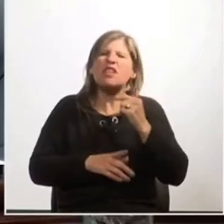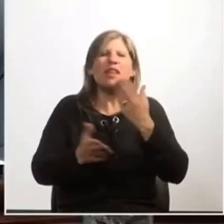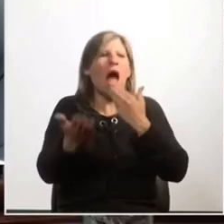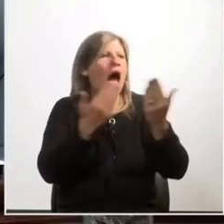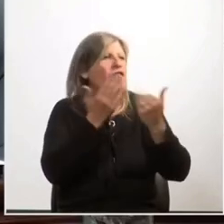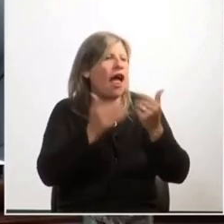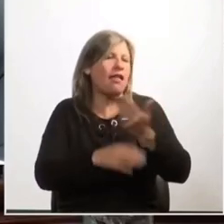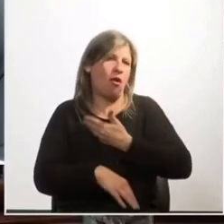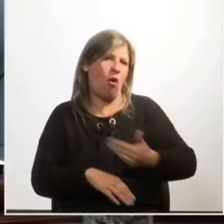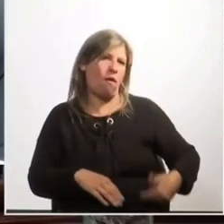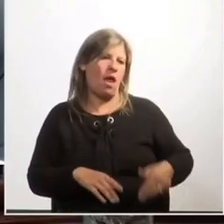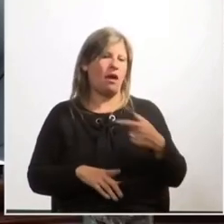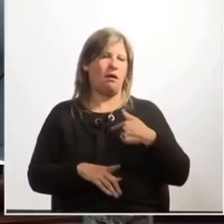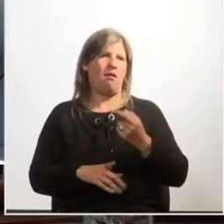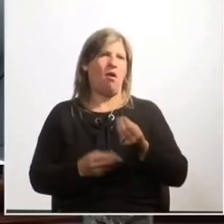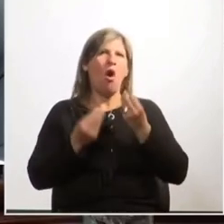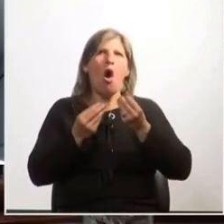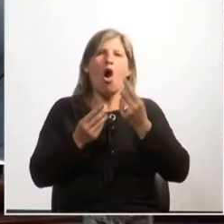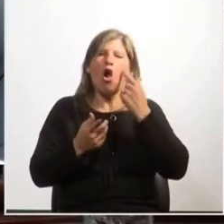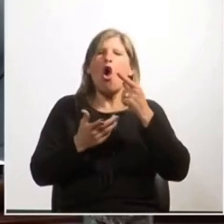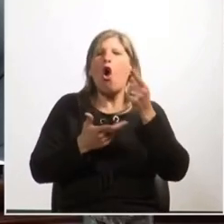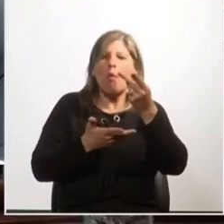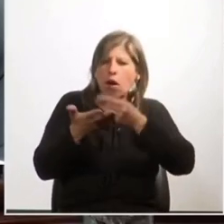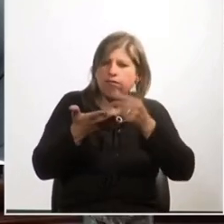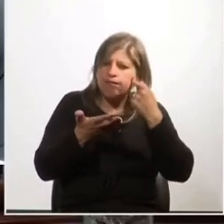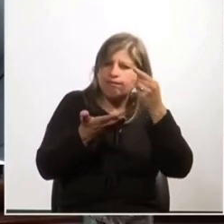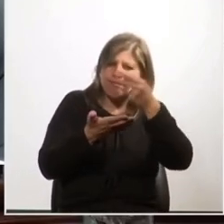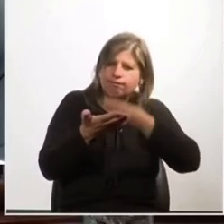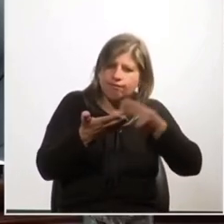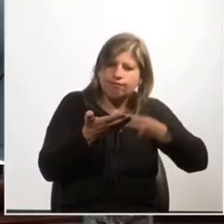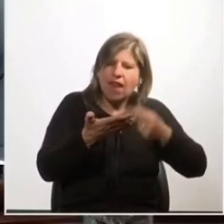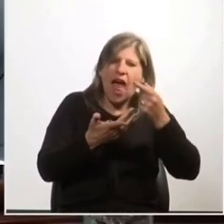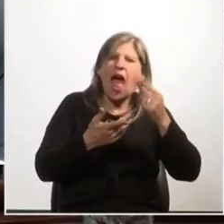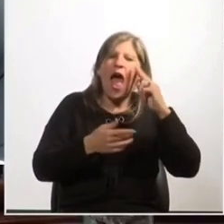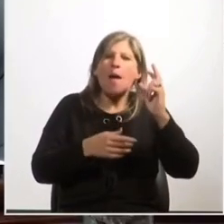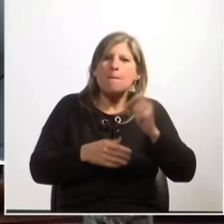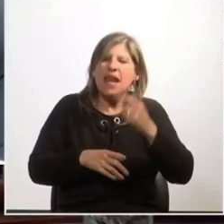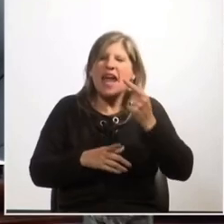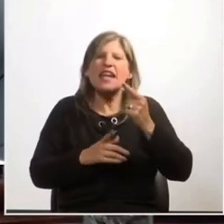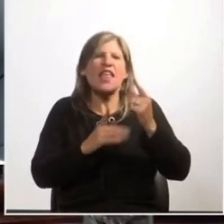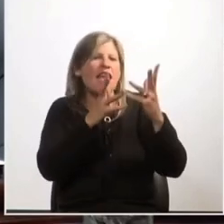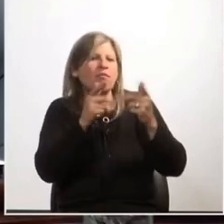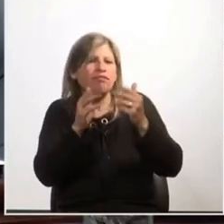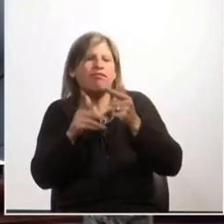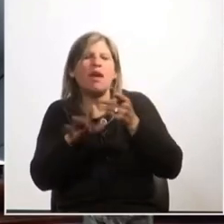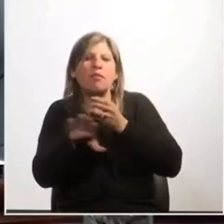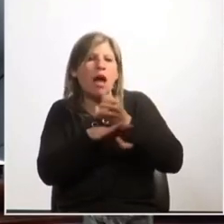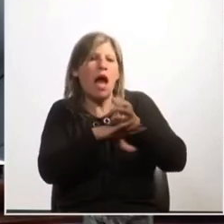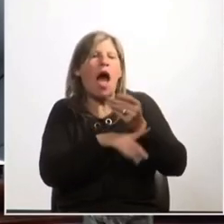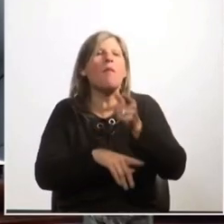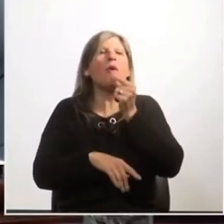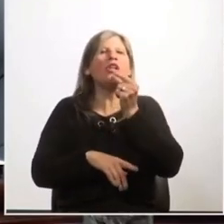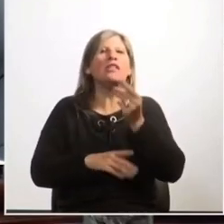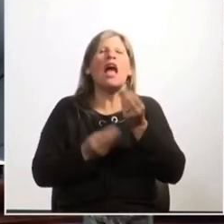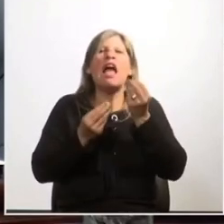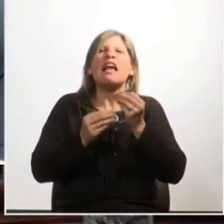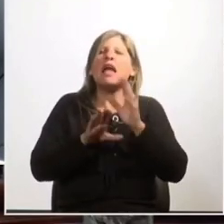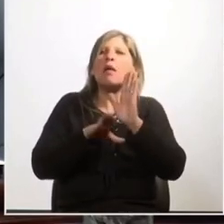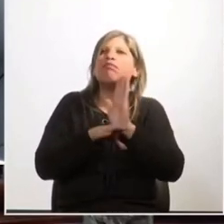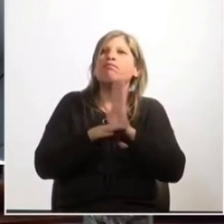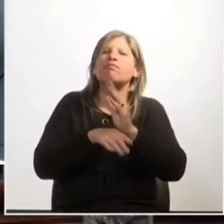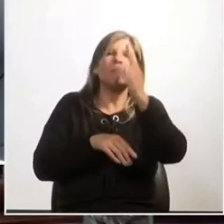gobierno? ¿Cómo están diseñando los planes de formación policial? ¿Qué tipo de perfiles profesionales